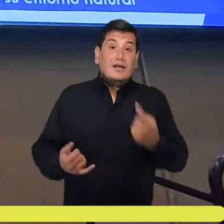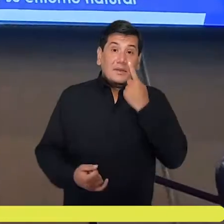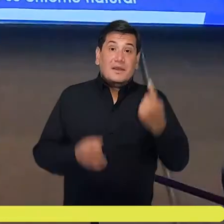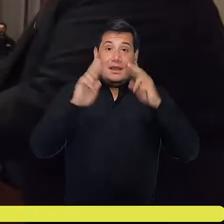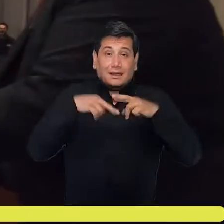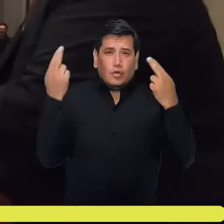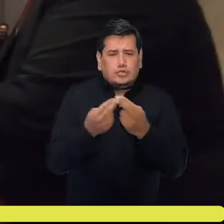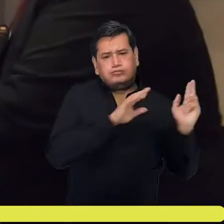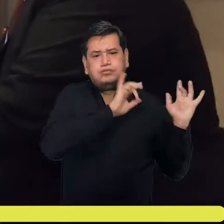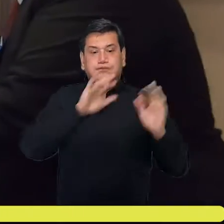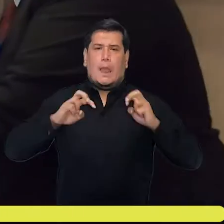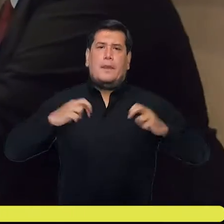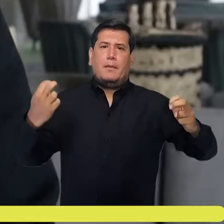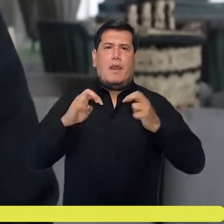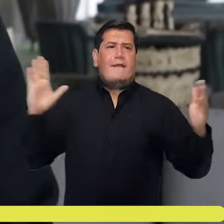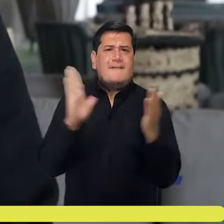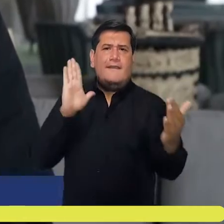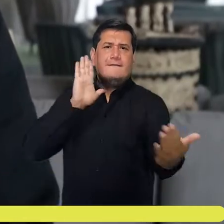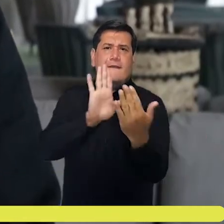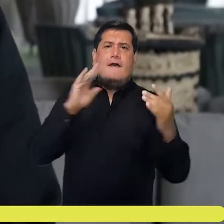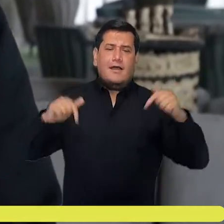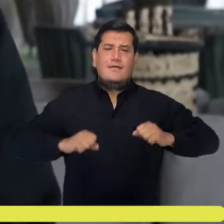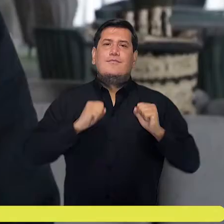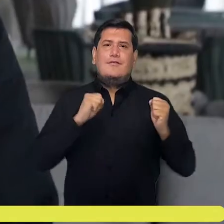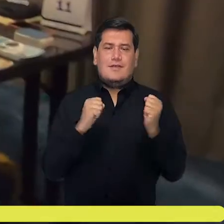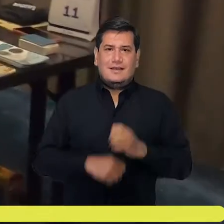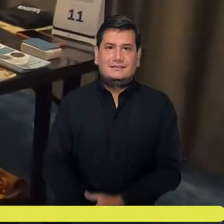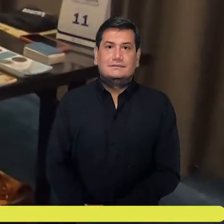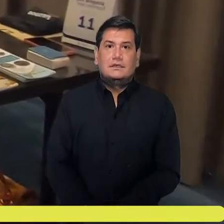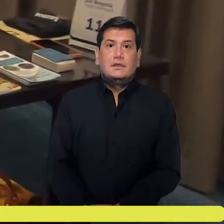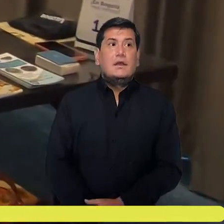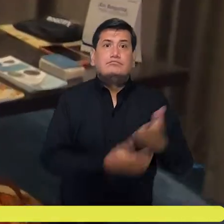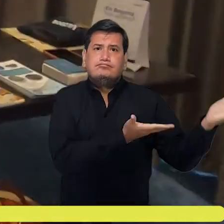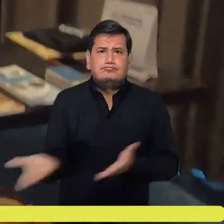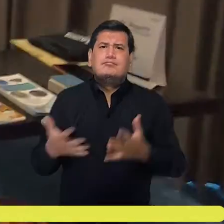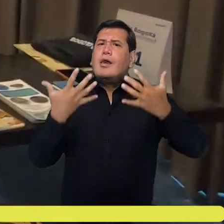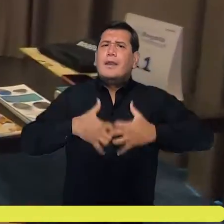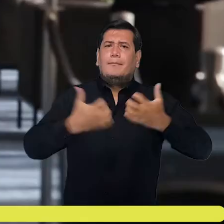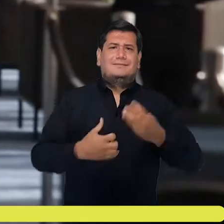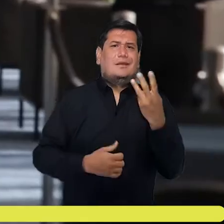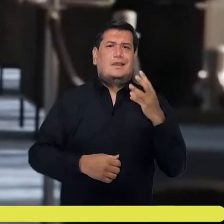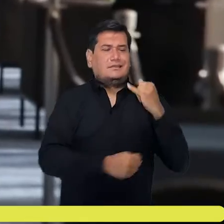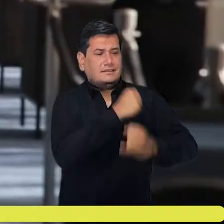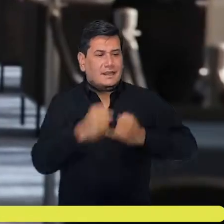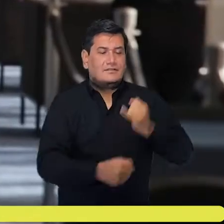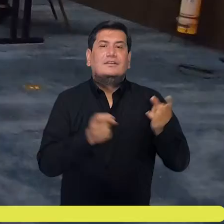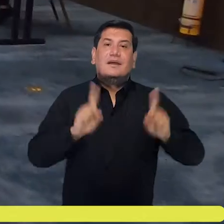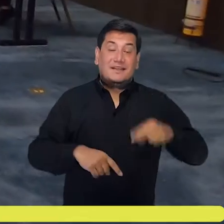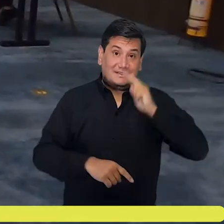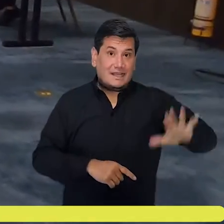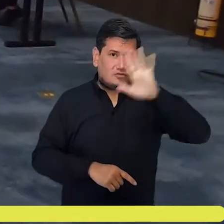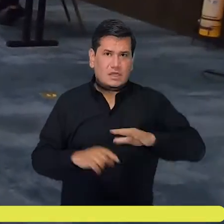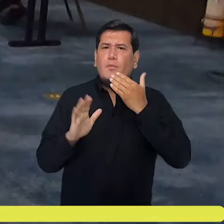Es nuestra primera rueda de negocios presencial aquí en Bogotá, donde estamos recibiendo más de 30 compradores entre